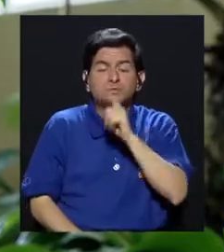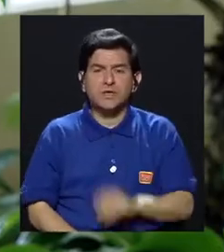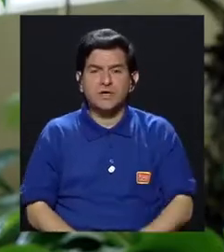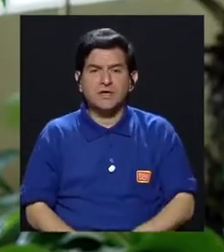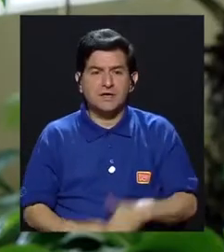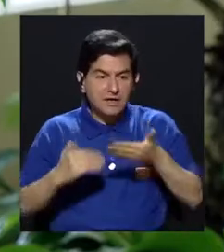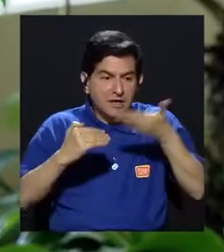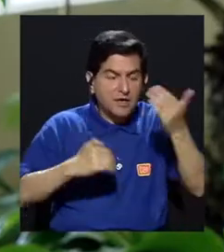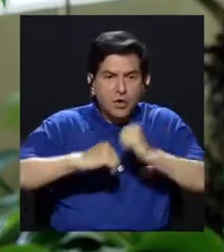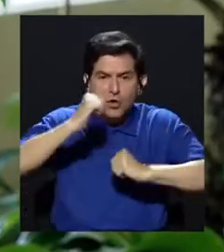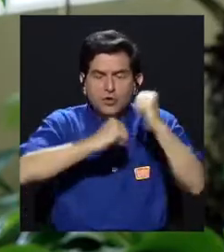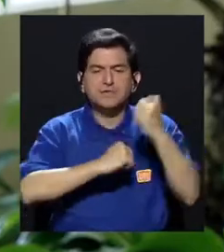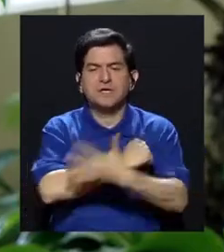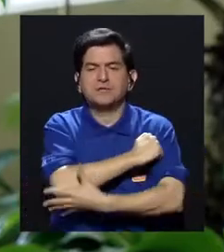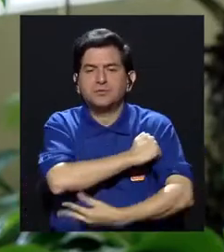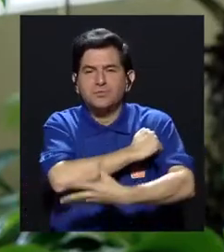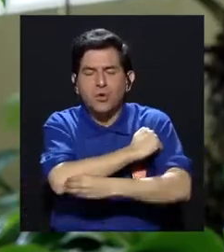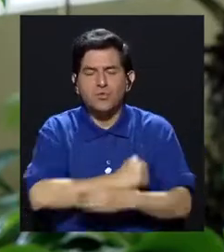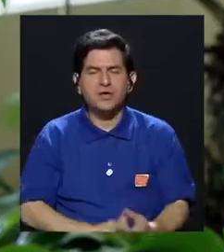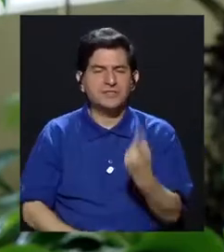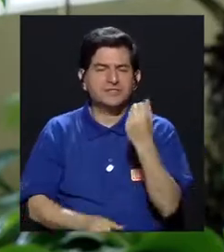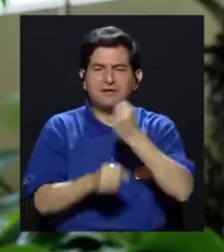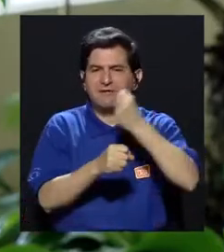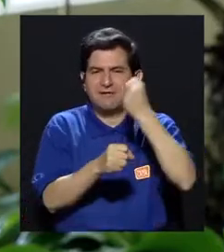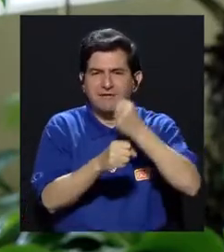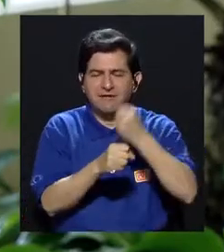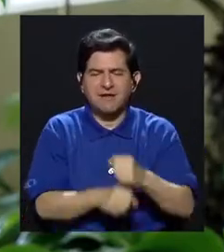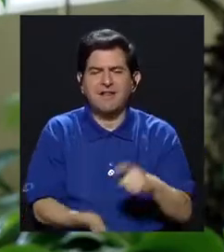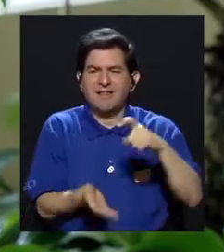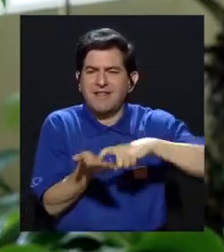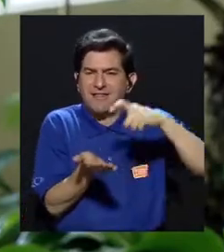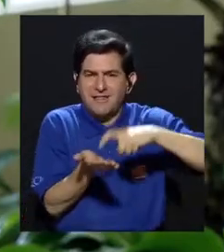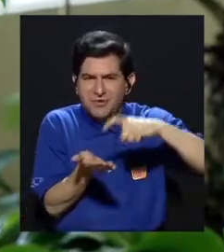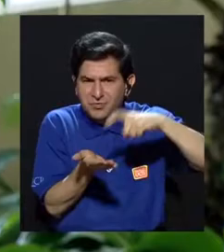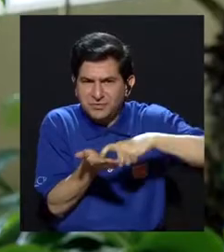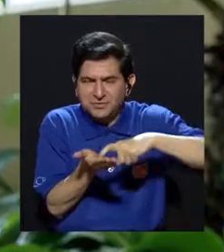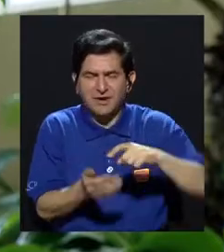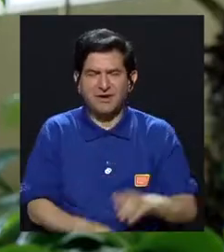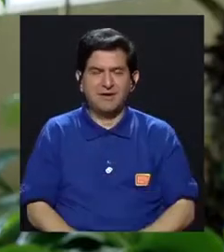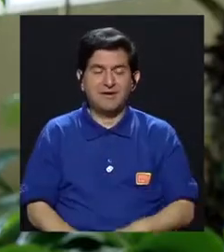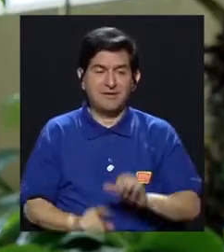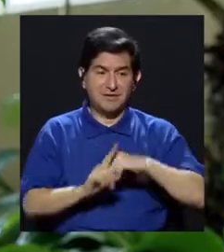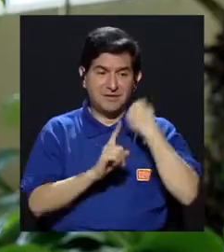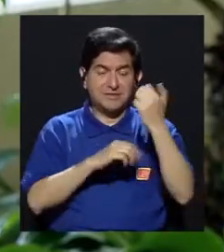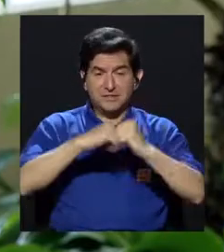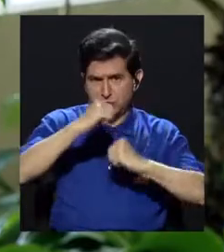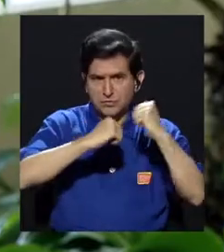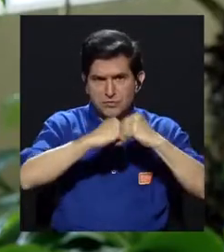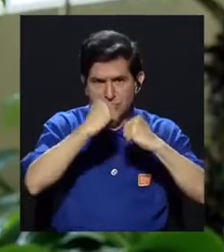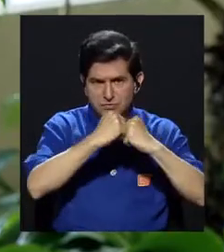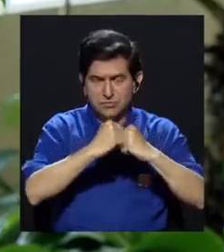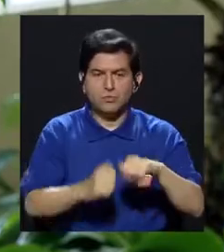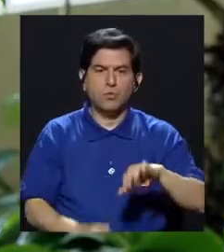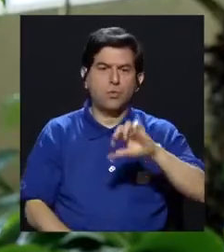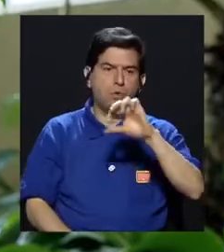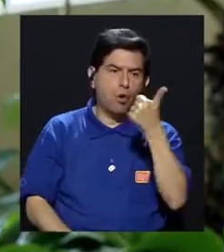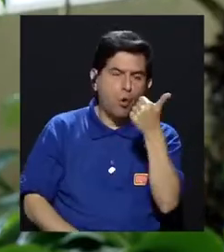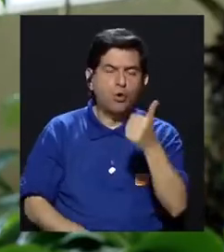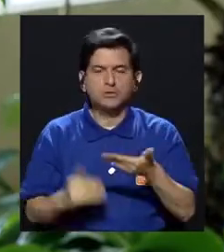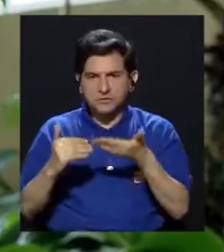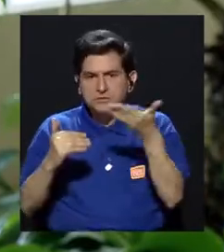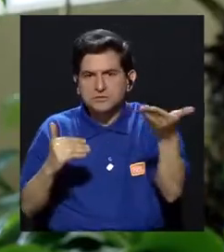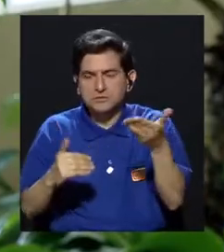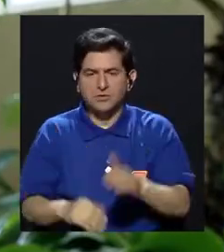factores estructurales como la pobreza, el desempleo, el endeudamiento, como factores estructurales. Y también tenemos